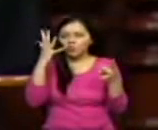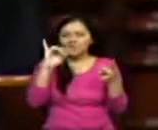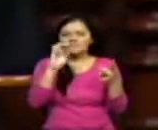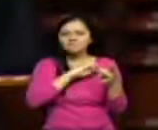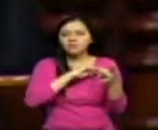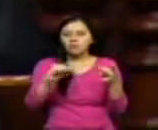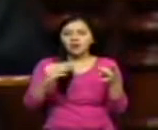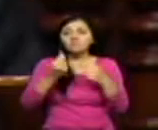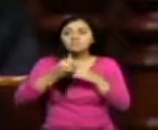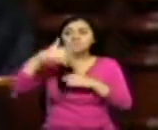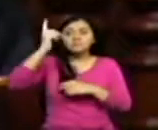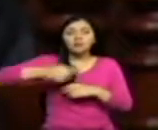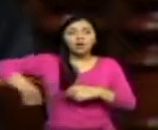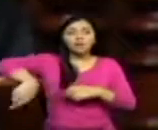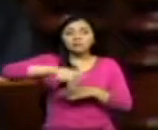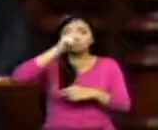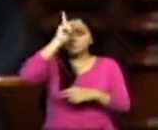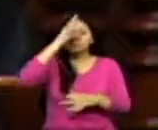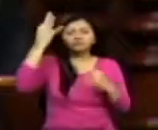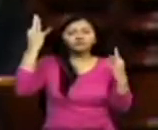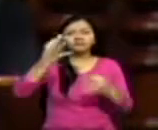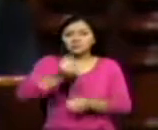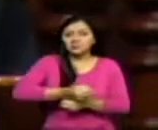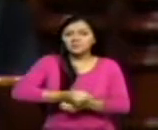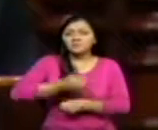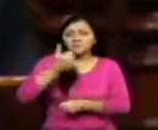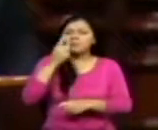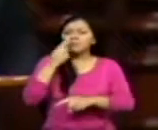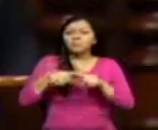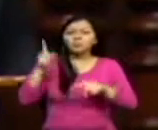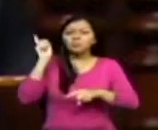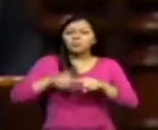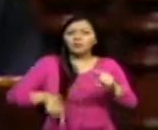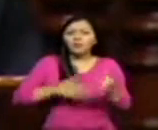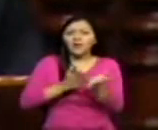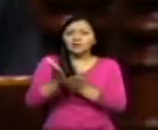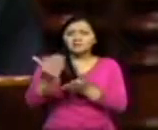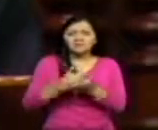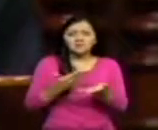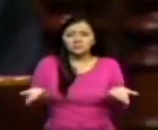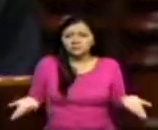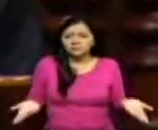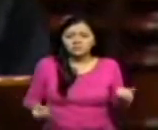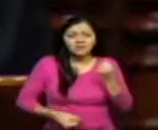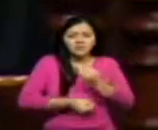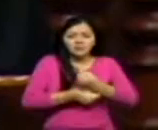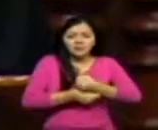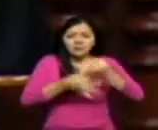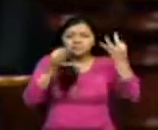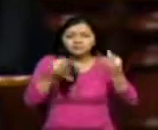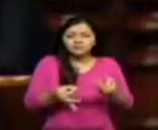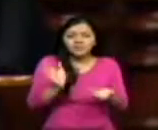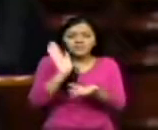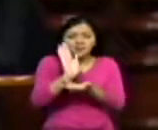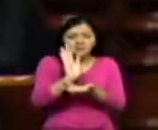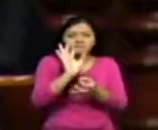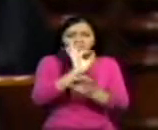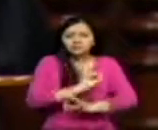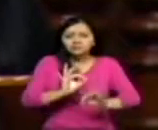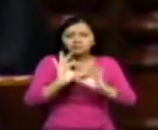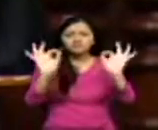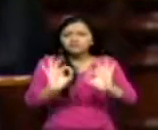millones de peruanos, dignos trabajadores, no puedan tener acceso ni siquiera a prestaciones